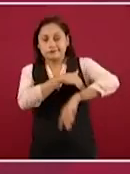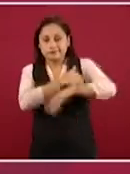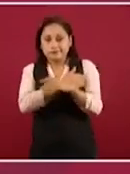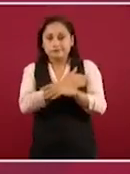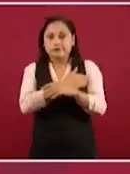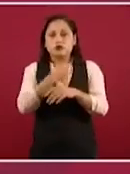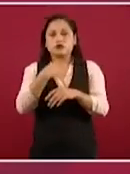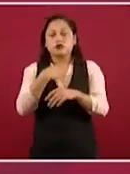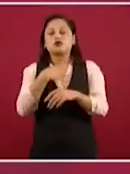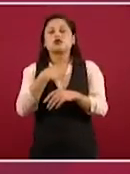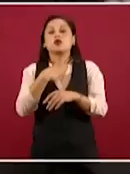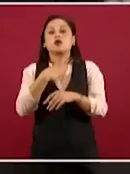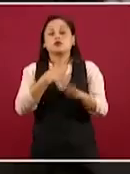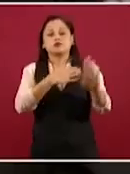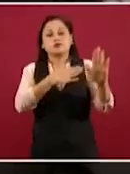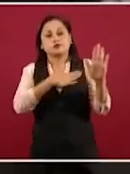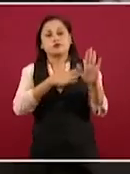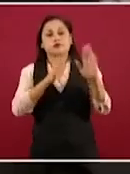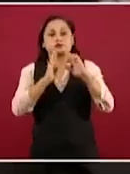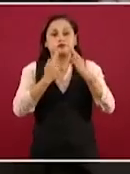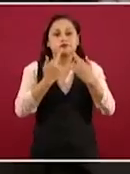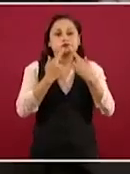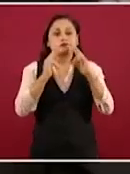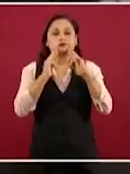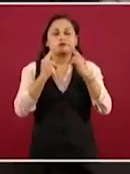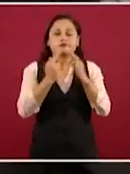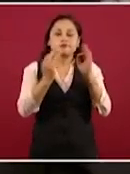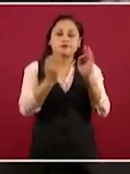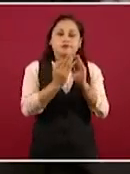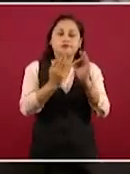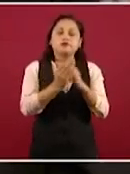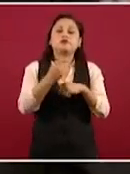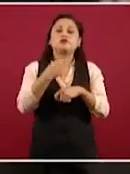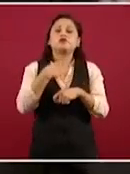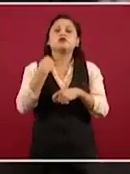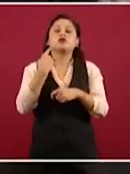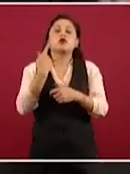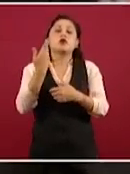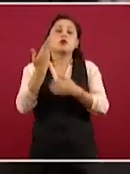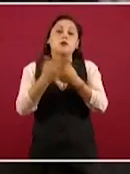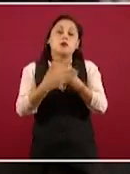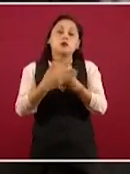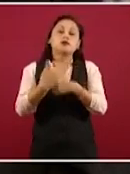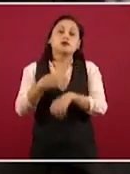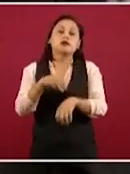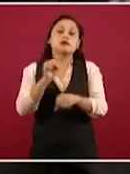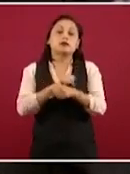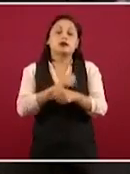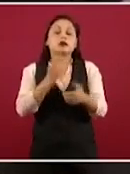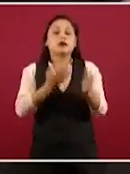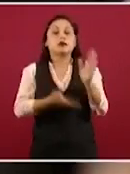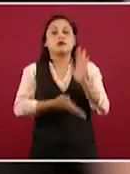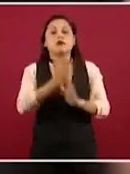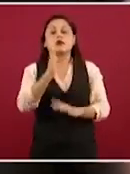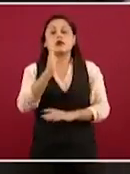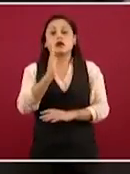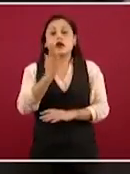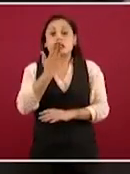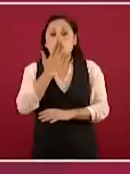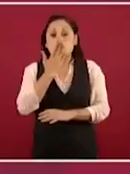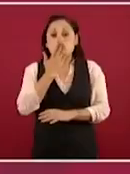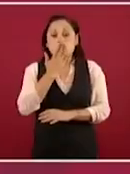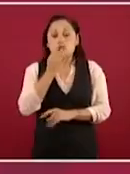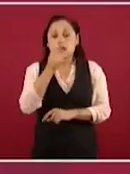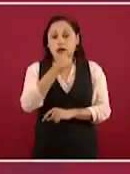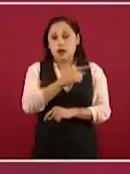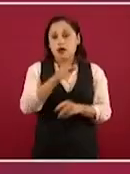voy la semana próxima, voy a Hermosillo a reunirme con los padres, porque